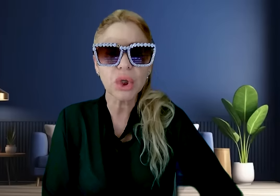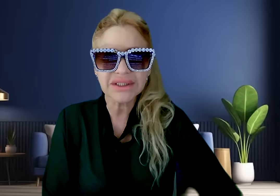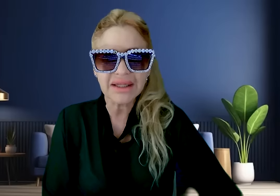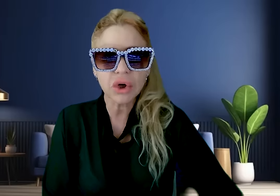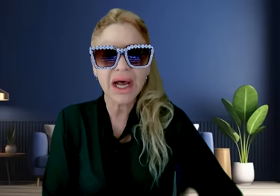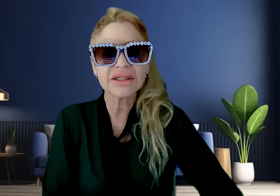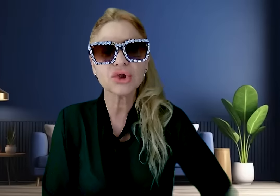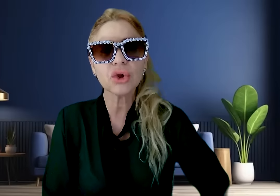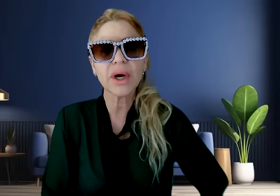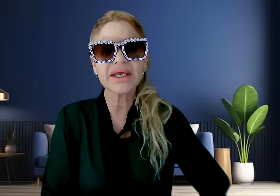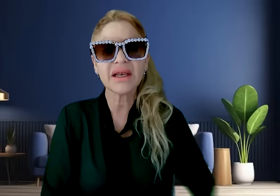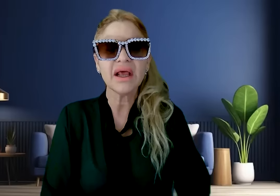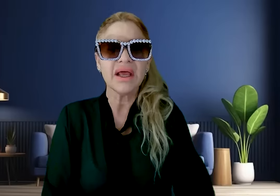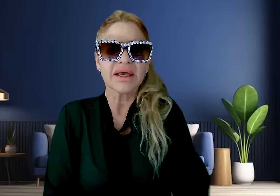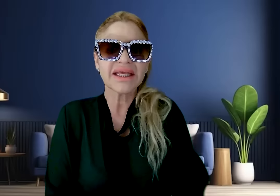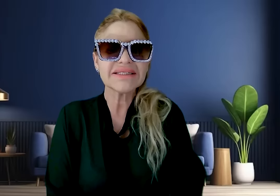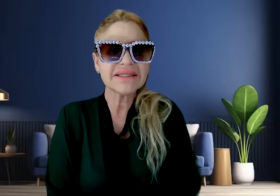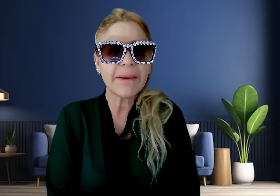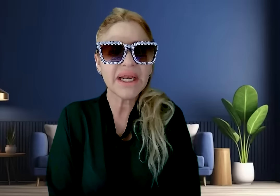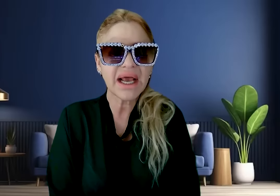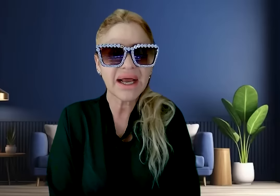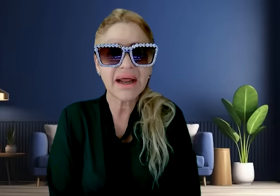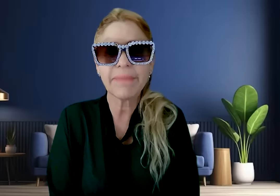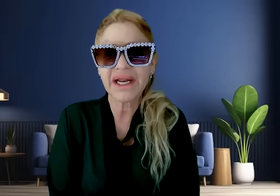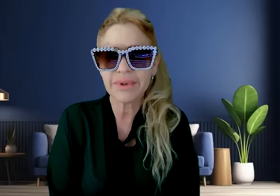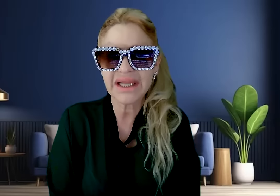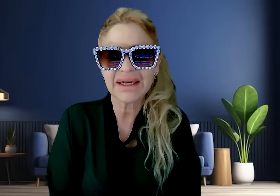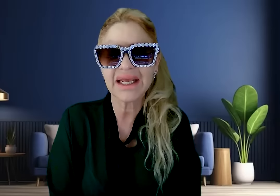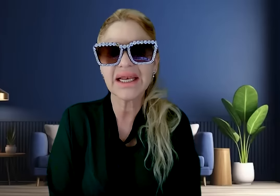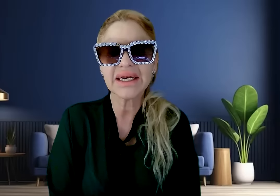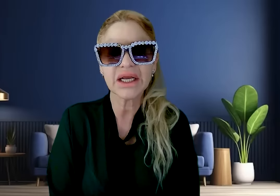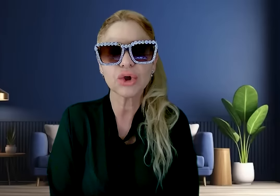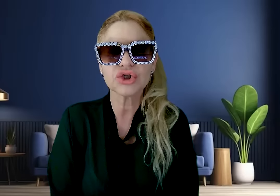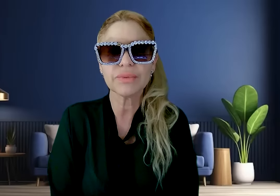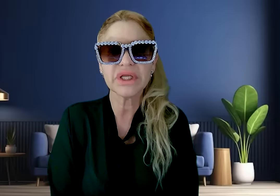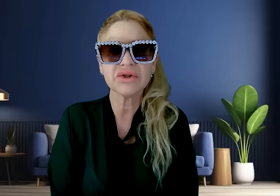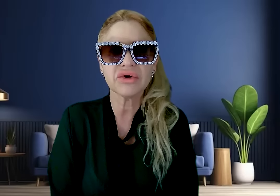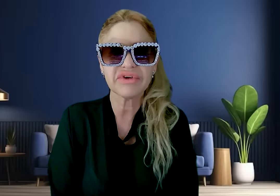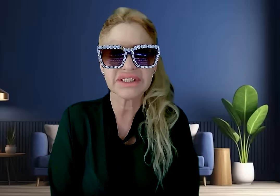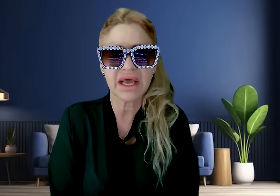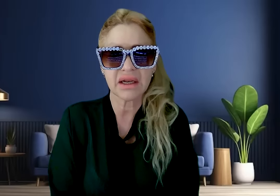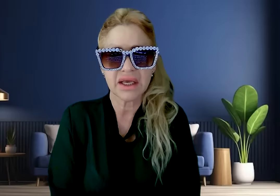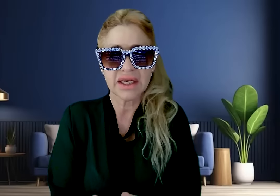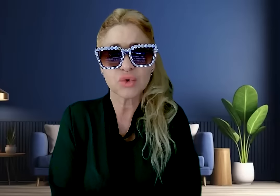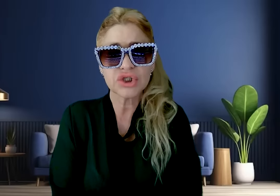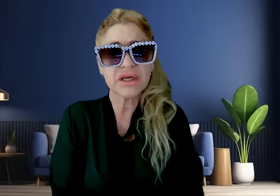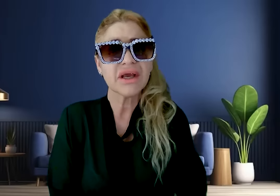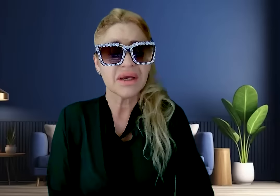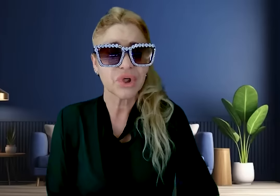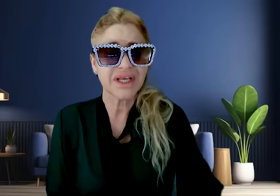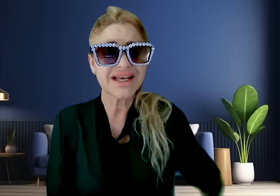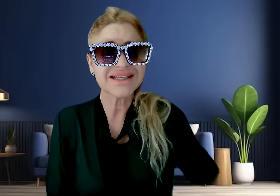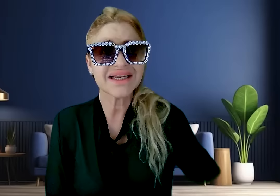están multando a todo aquel que se tape la cara para evitar el reconocimiento facial.